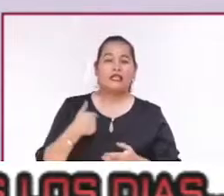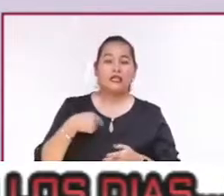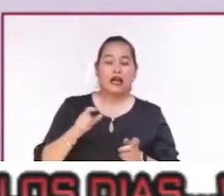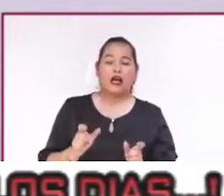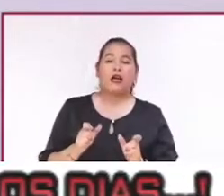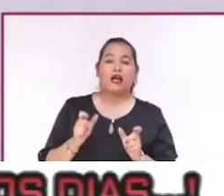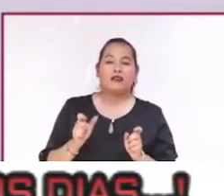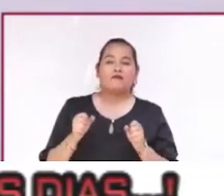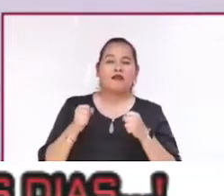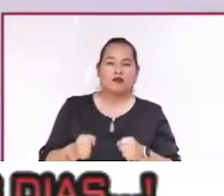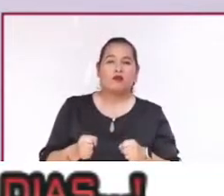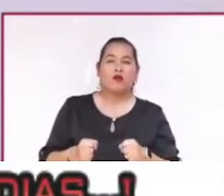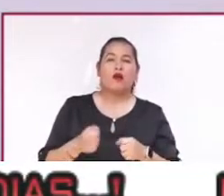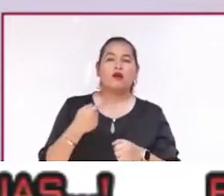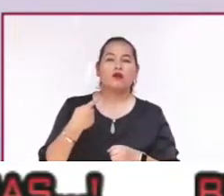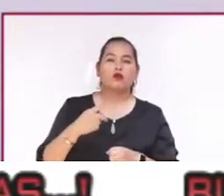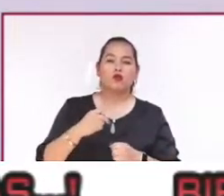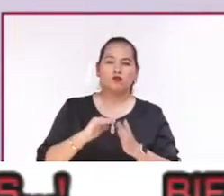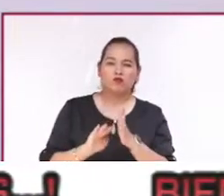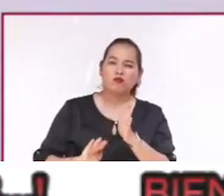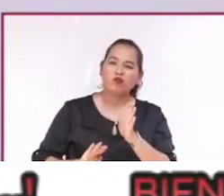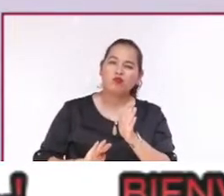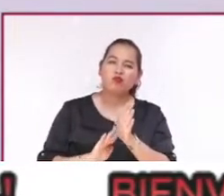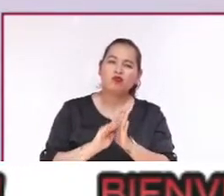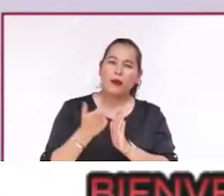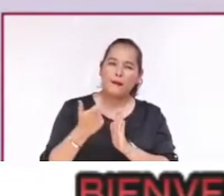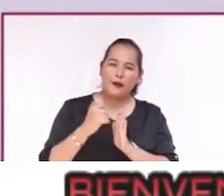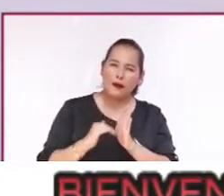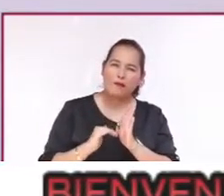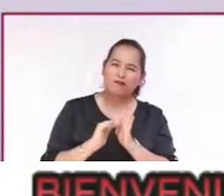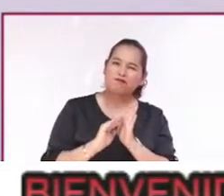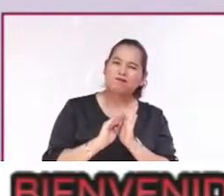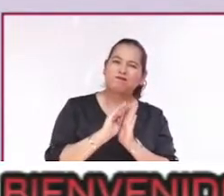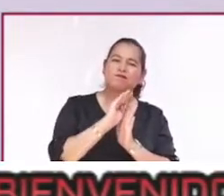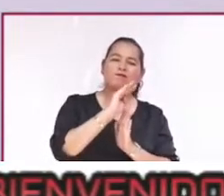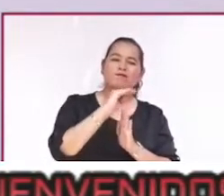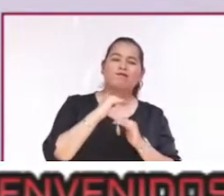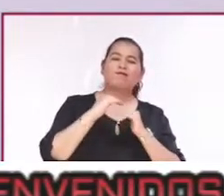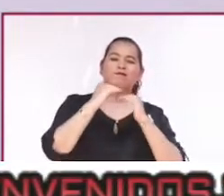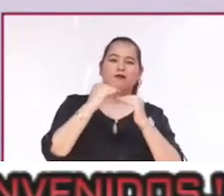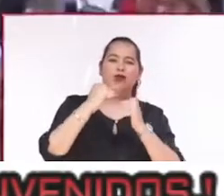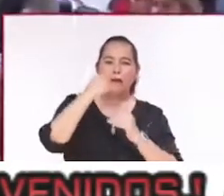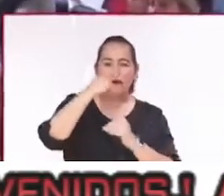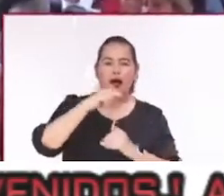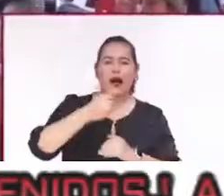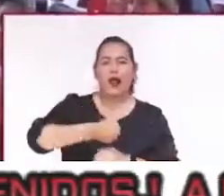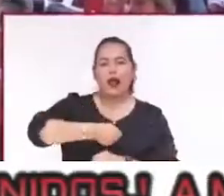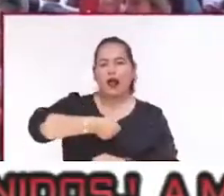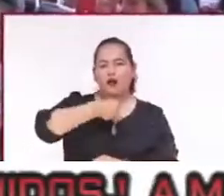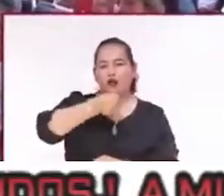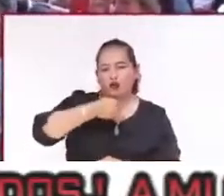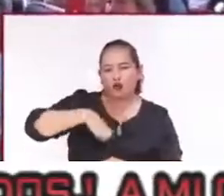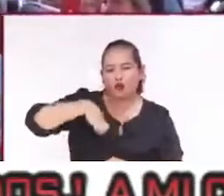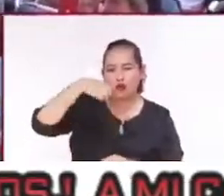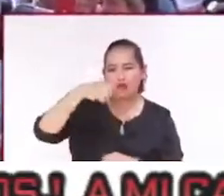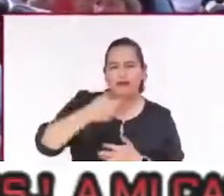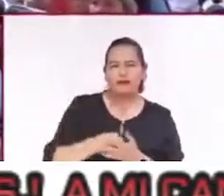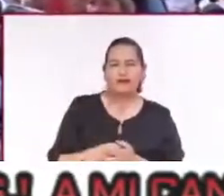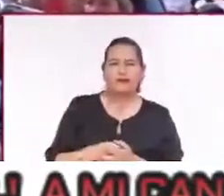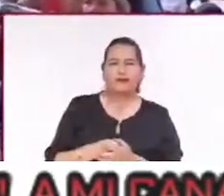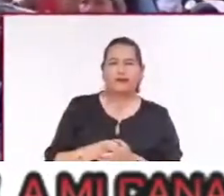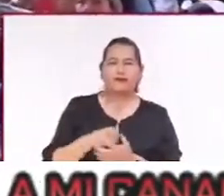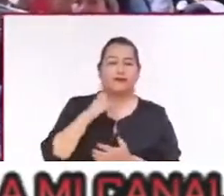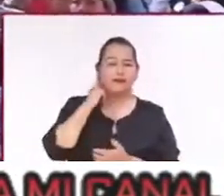aumento cada año, para que no disminuya. Vamos a